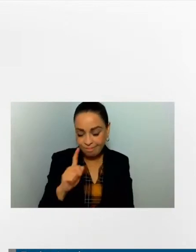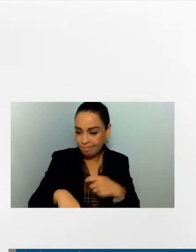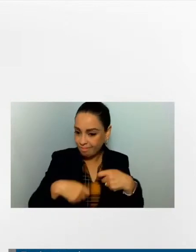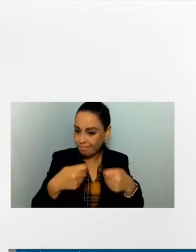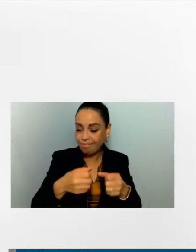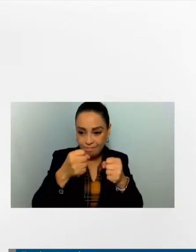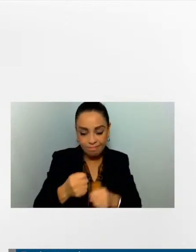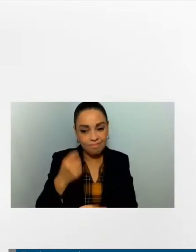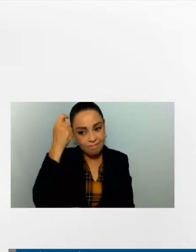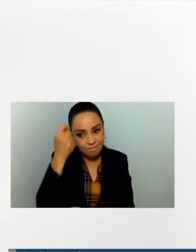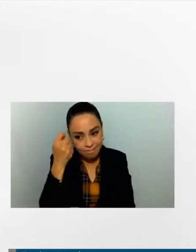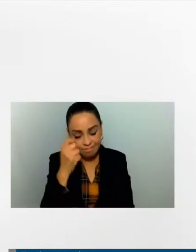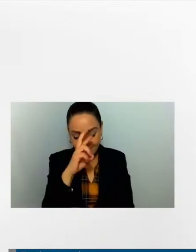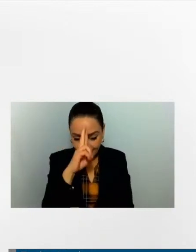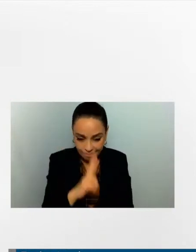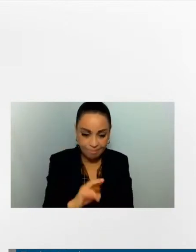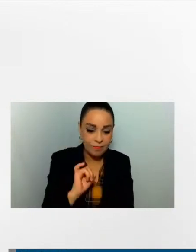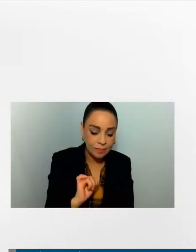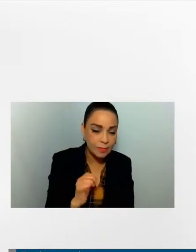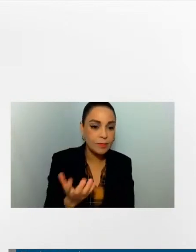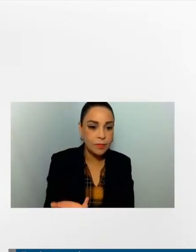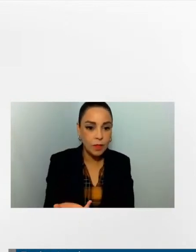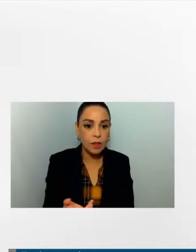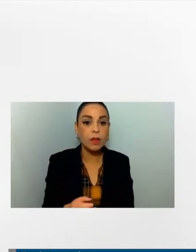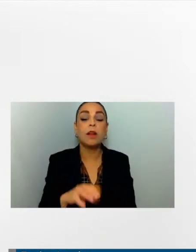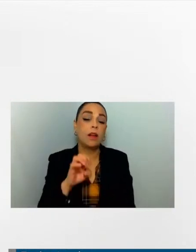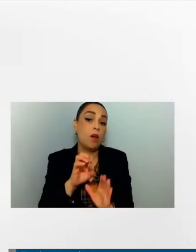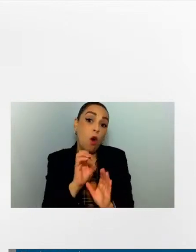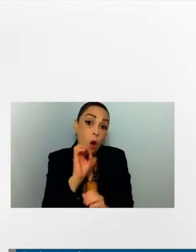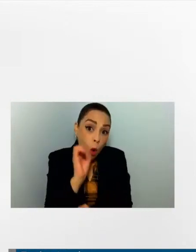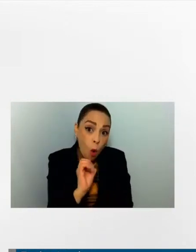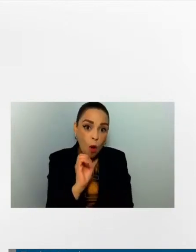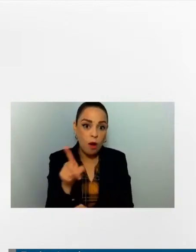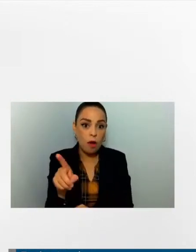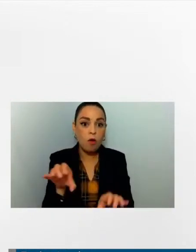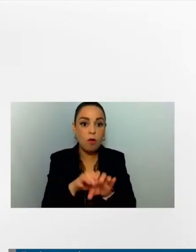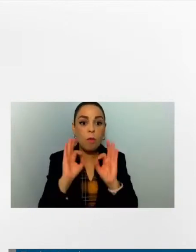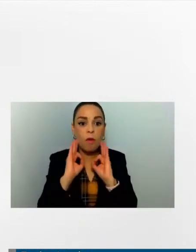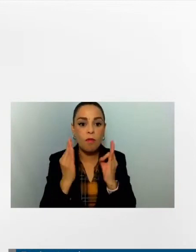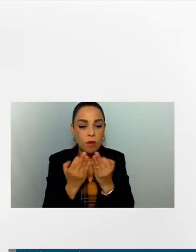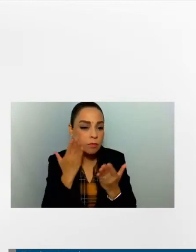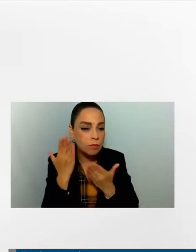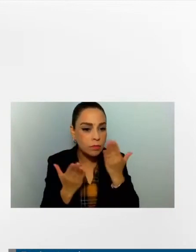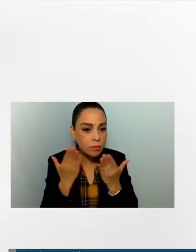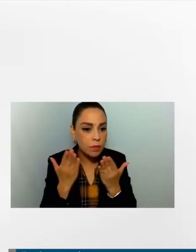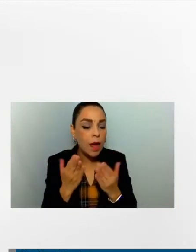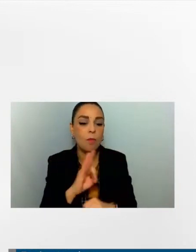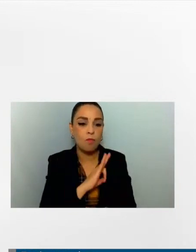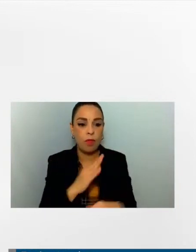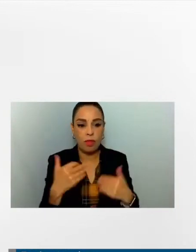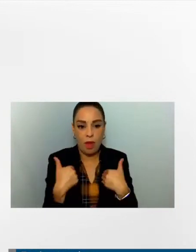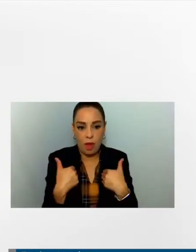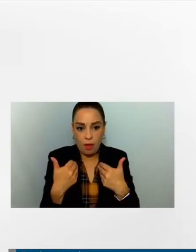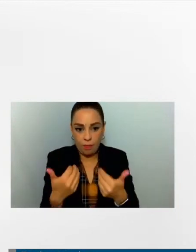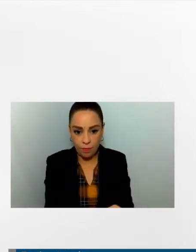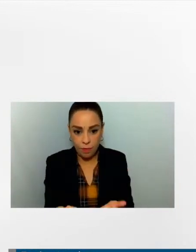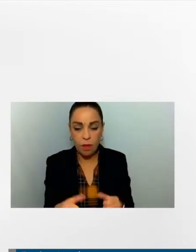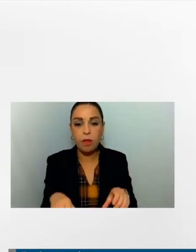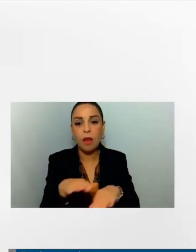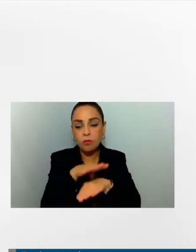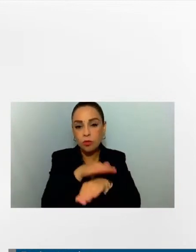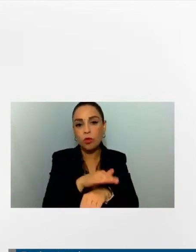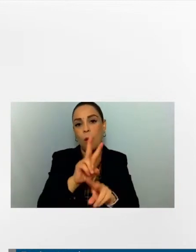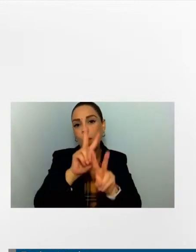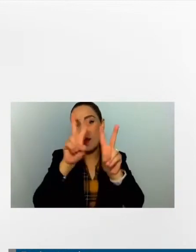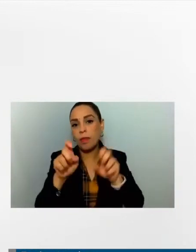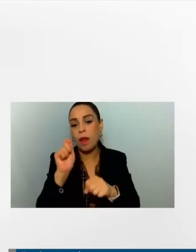sí, o sea, o también que esos estudios nos ayudan a entender las intersecciones con cuestiones de raza, etnia, género, ¿no? O